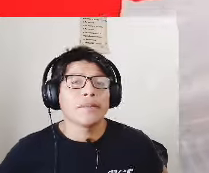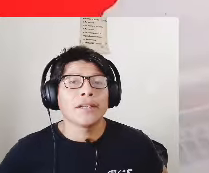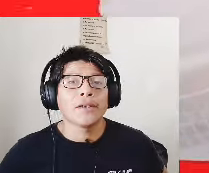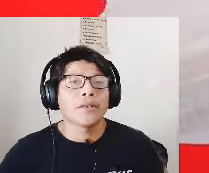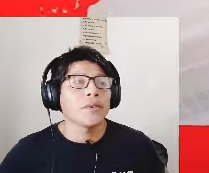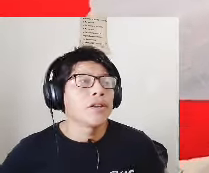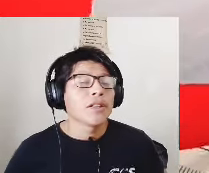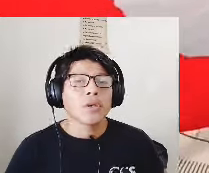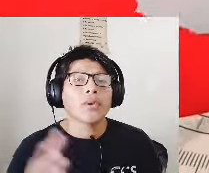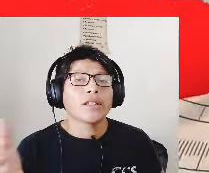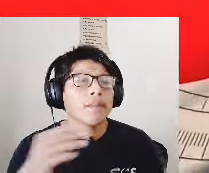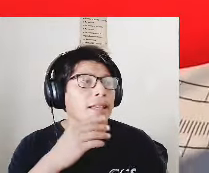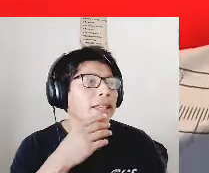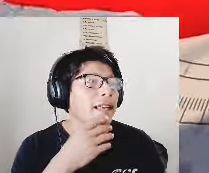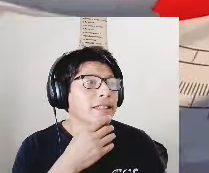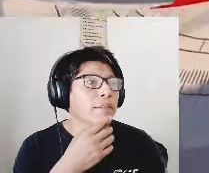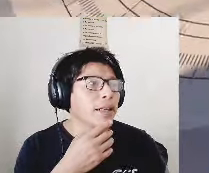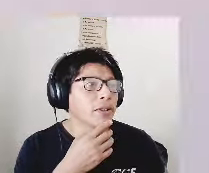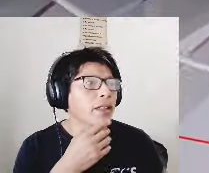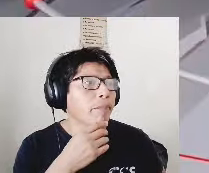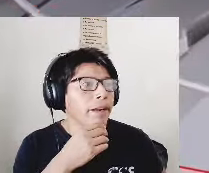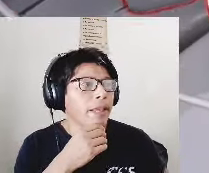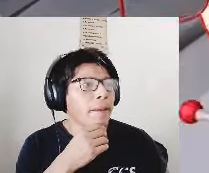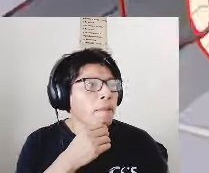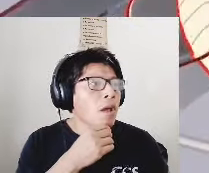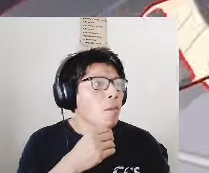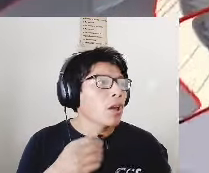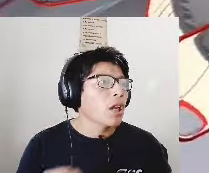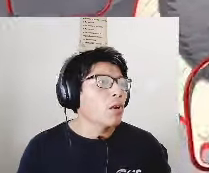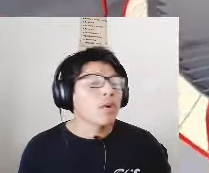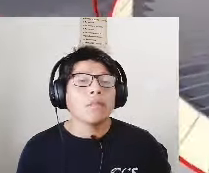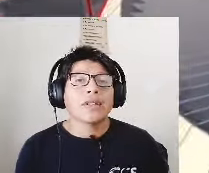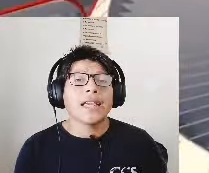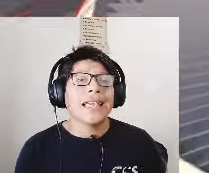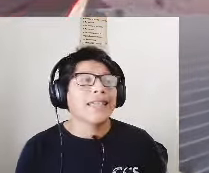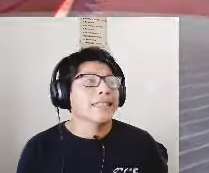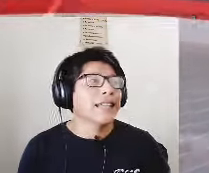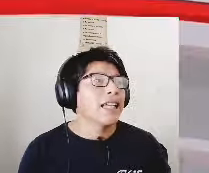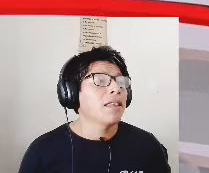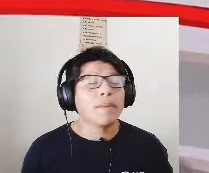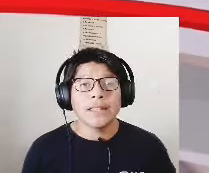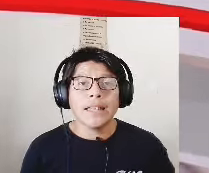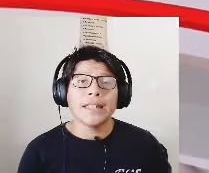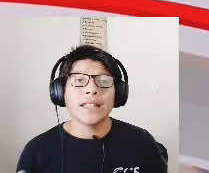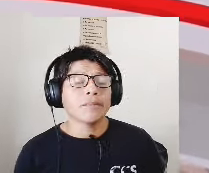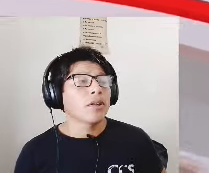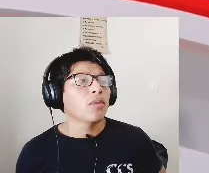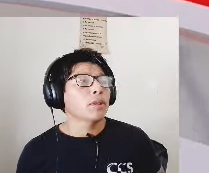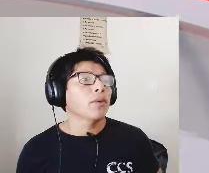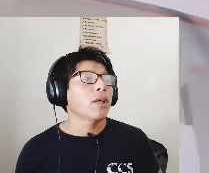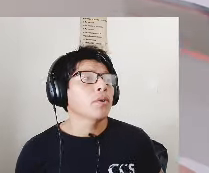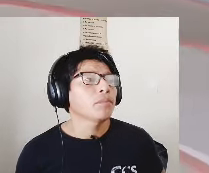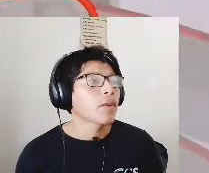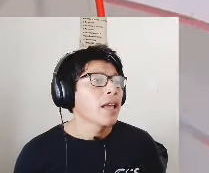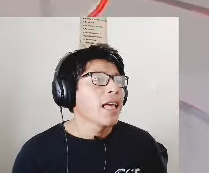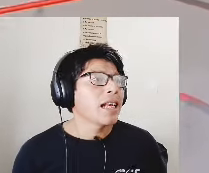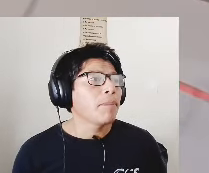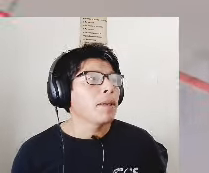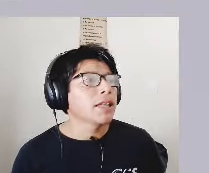tristeza también cuando tocó el tema de la desaparición del PRD, porque recordemos que el presidente Andrés Manuel López